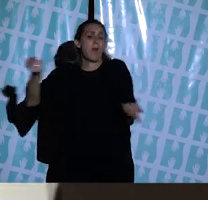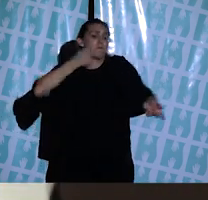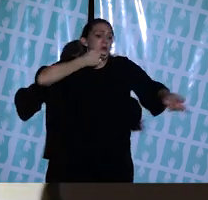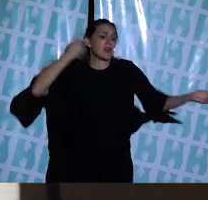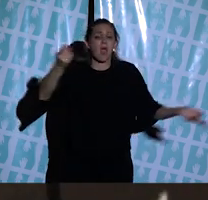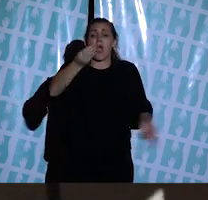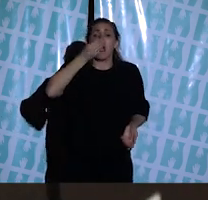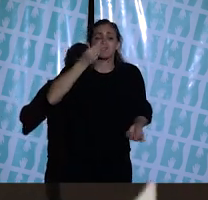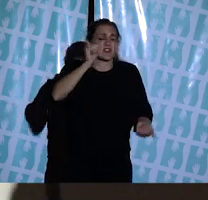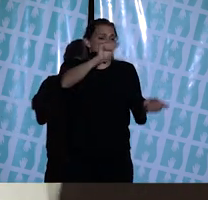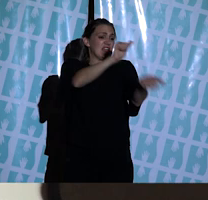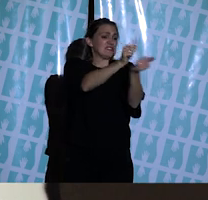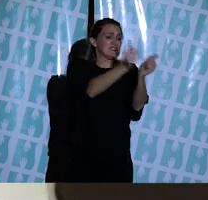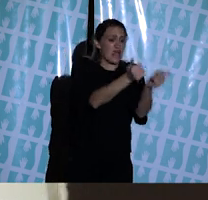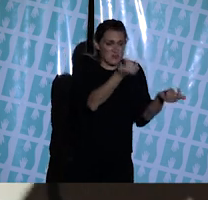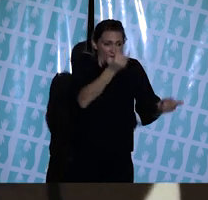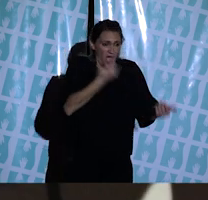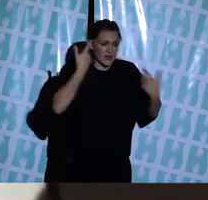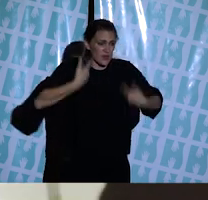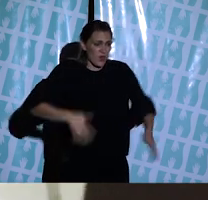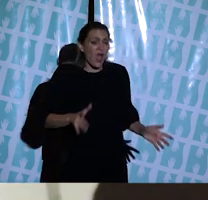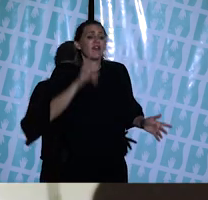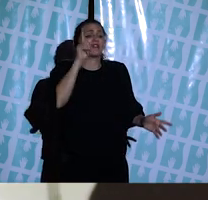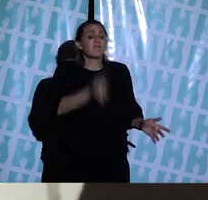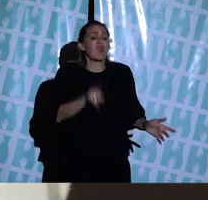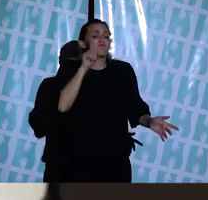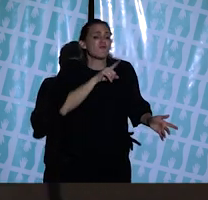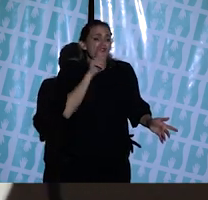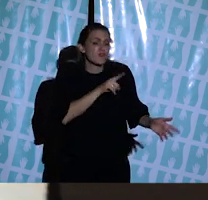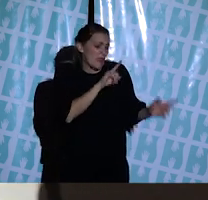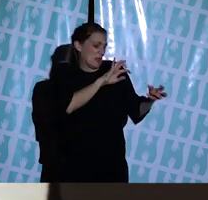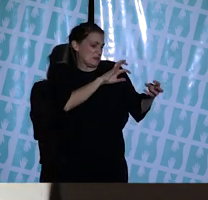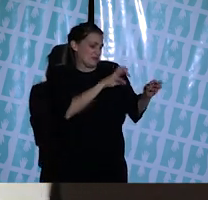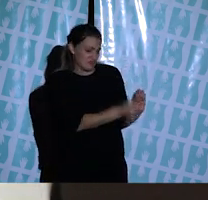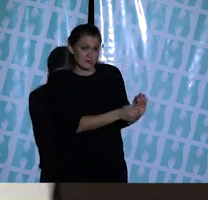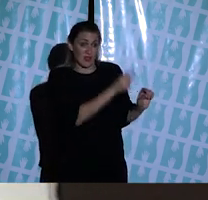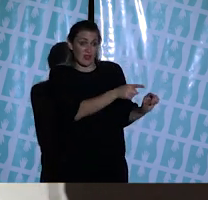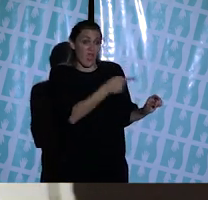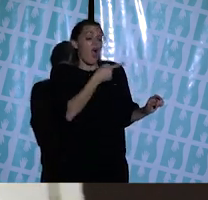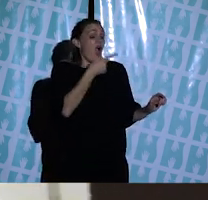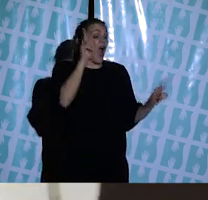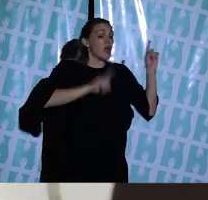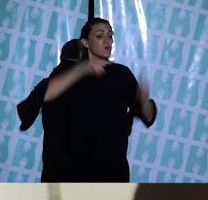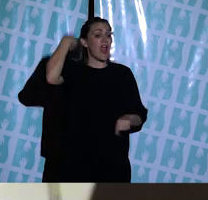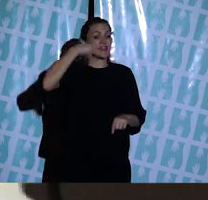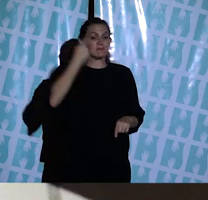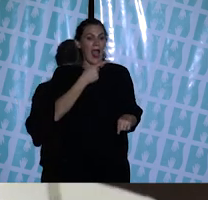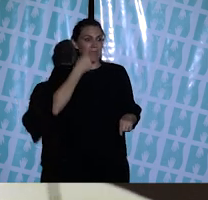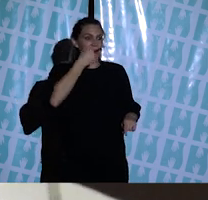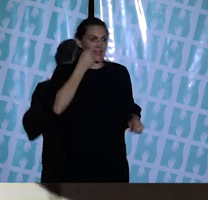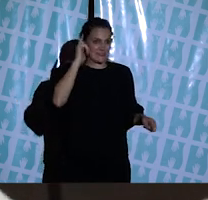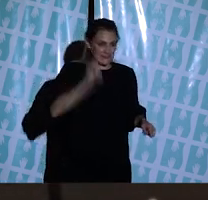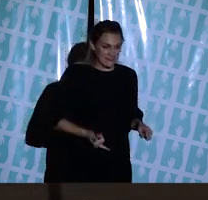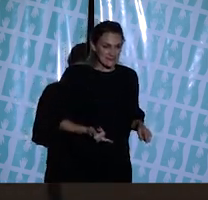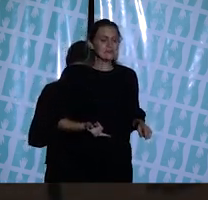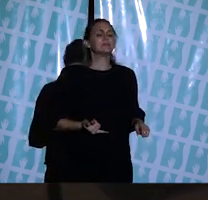el sexo, y hasta diríamos las frutas fermentadas que pueden llegar a ser a interés de algún mamífero, no llegan a